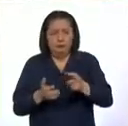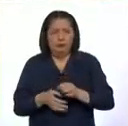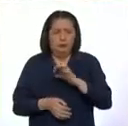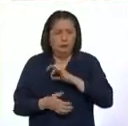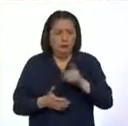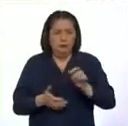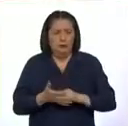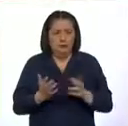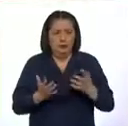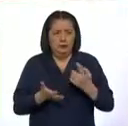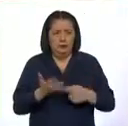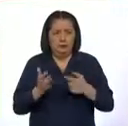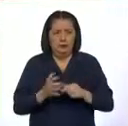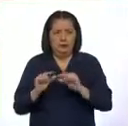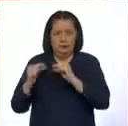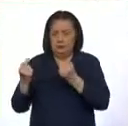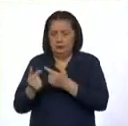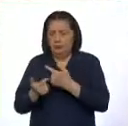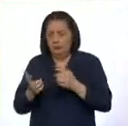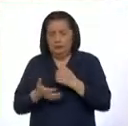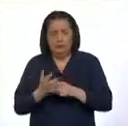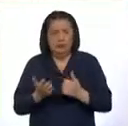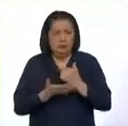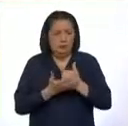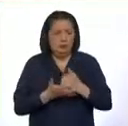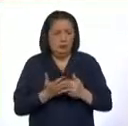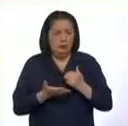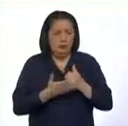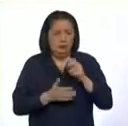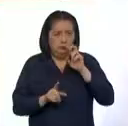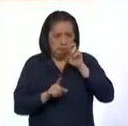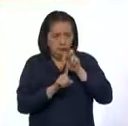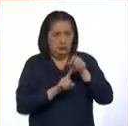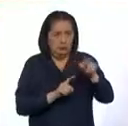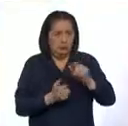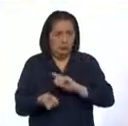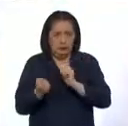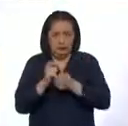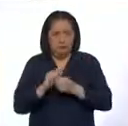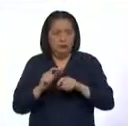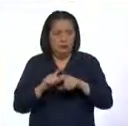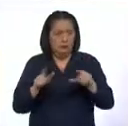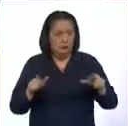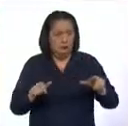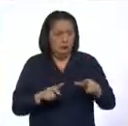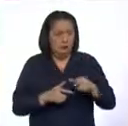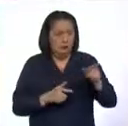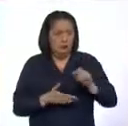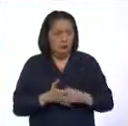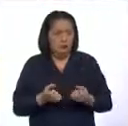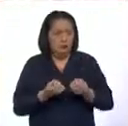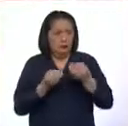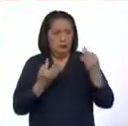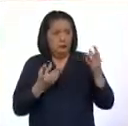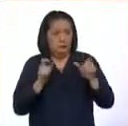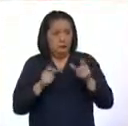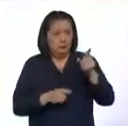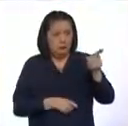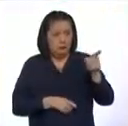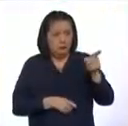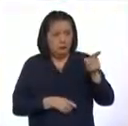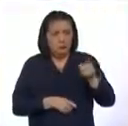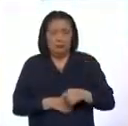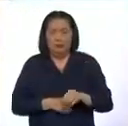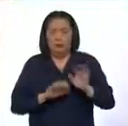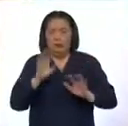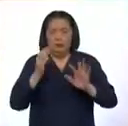mapa interactivo a que las brigadas puedan actuar más rápido? Claro, como podemos darnos cuenta que al cambiar el sector 6, hemos visto cuánto es la población total. En el sector